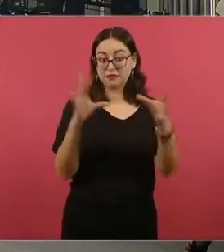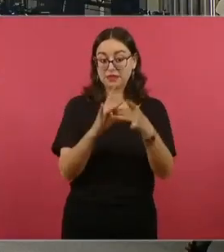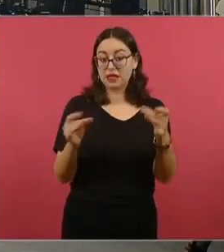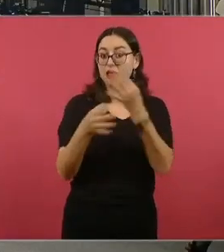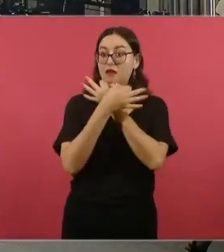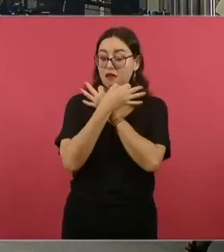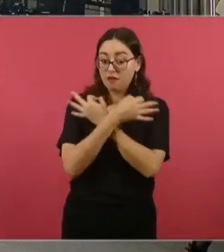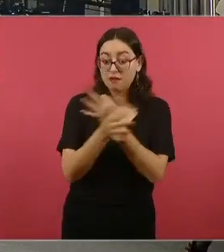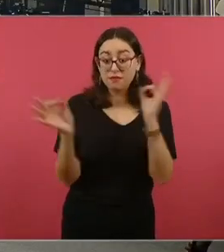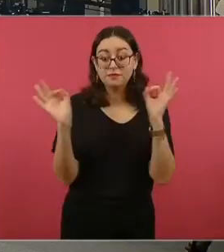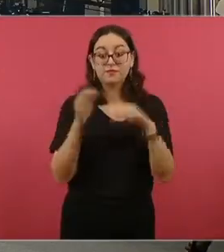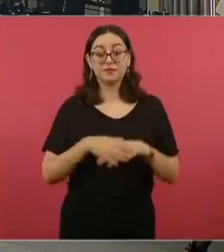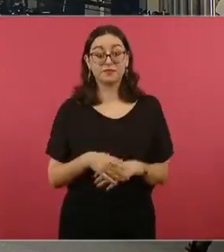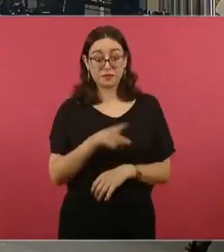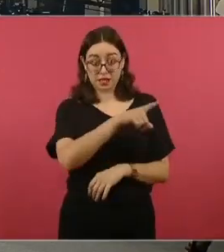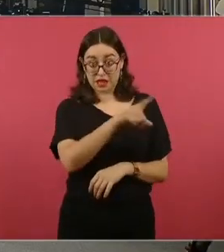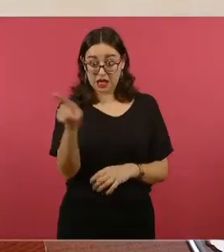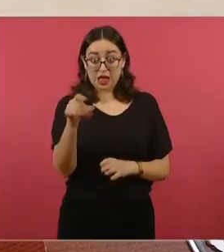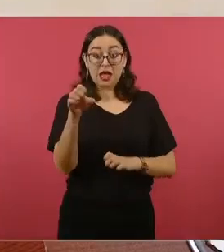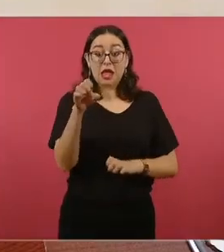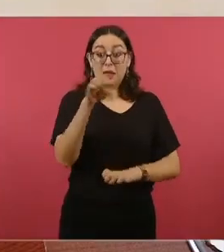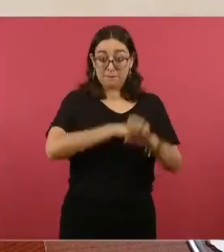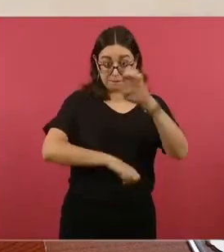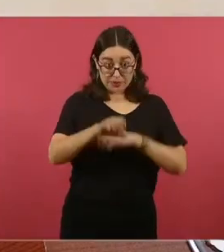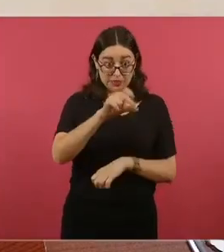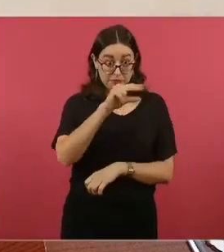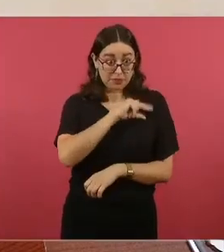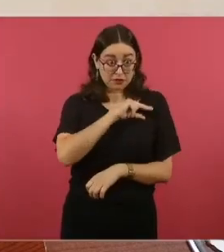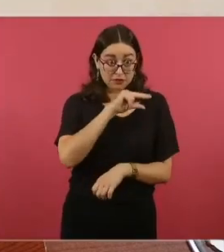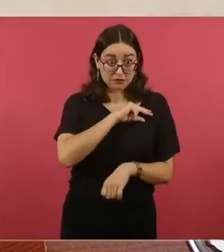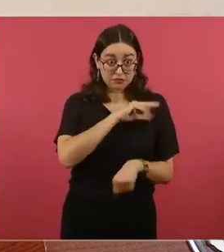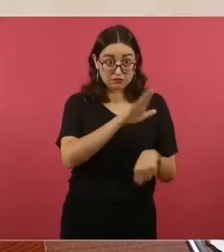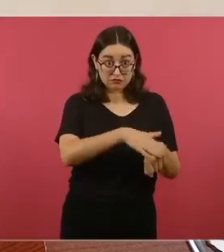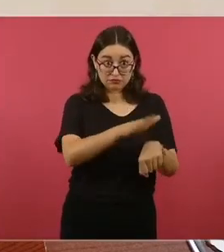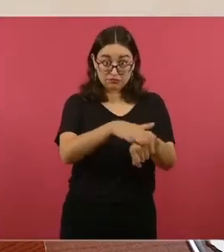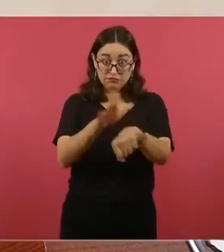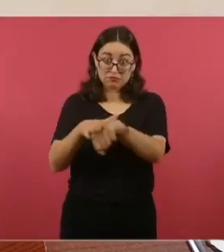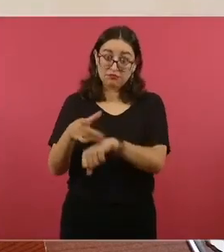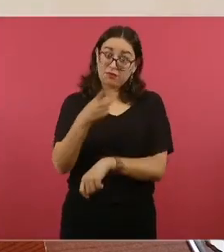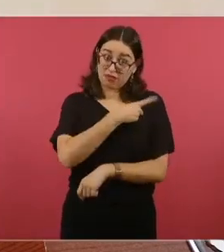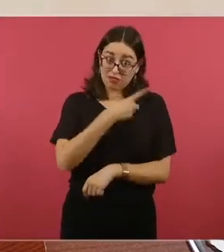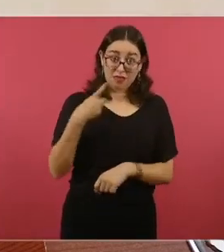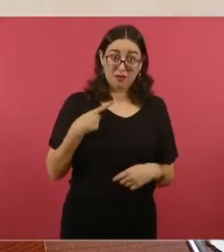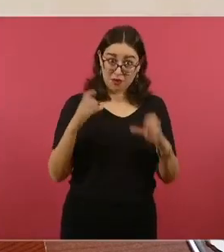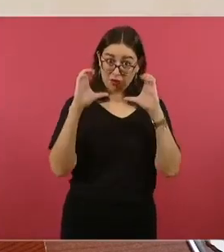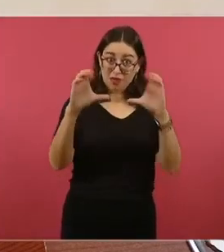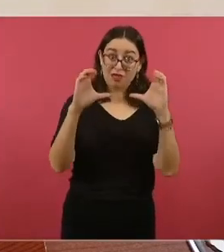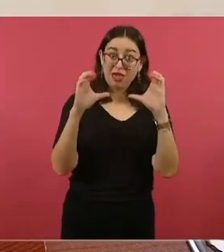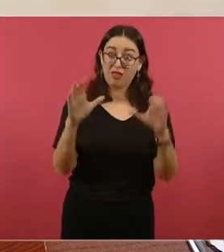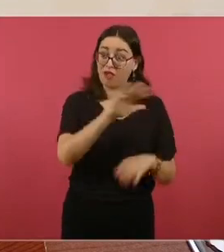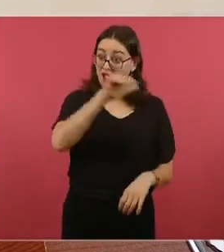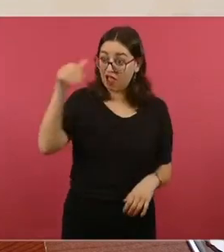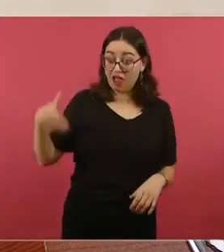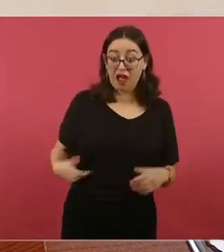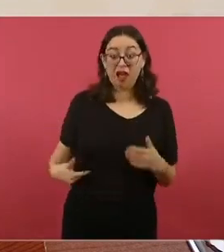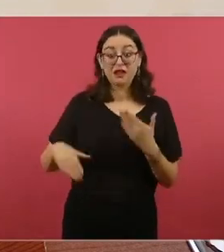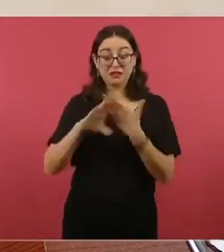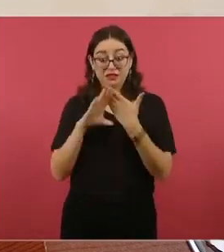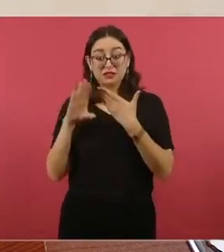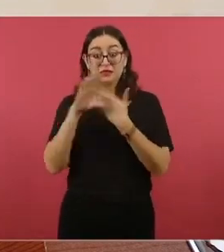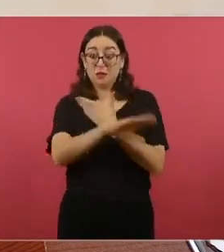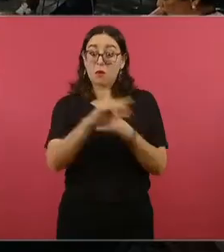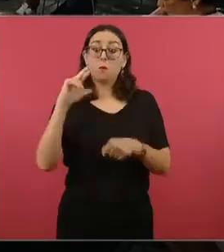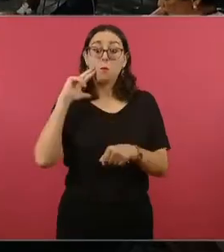las empresas para que cuiden a sus trabajadores, para que se actúe de